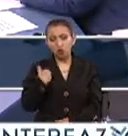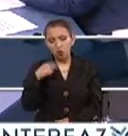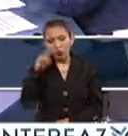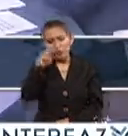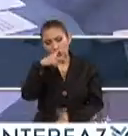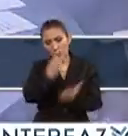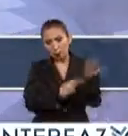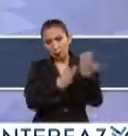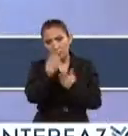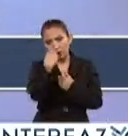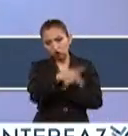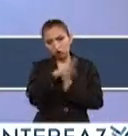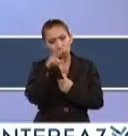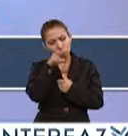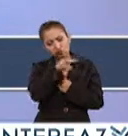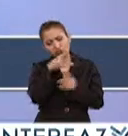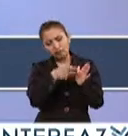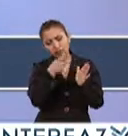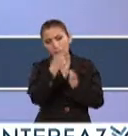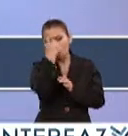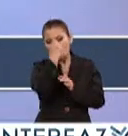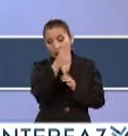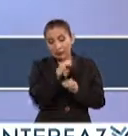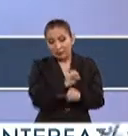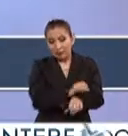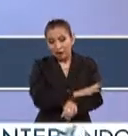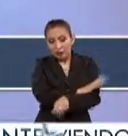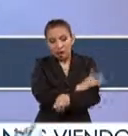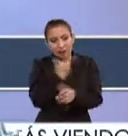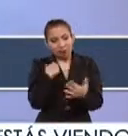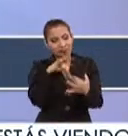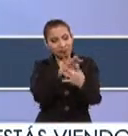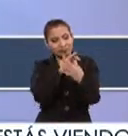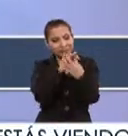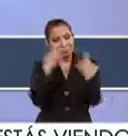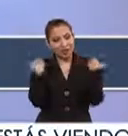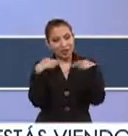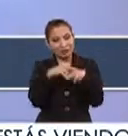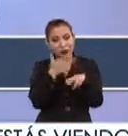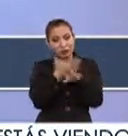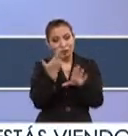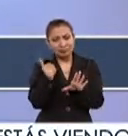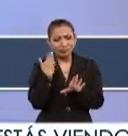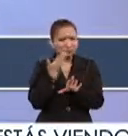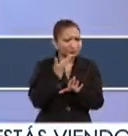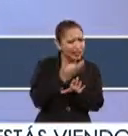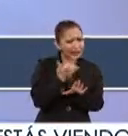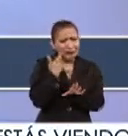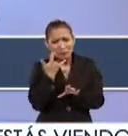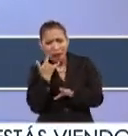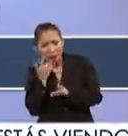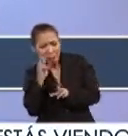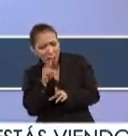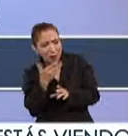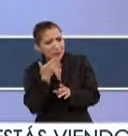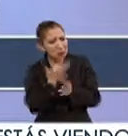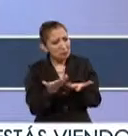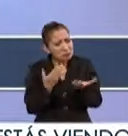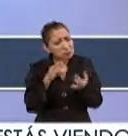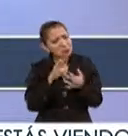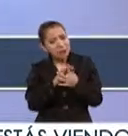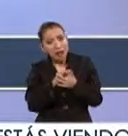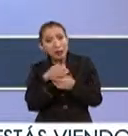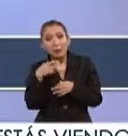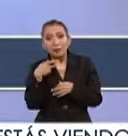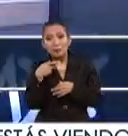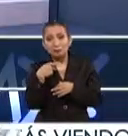apreciar programas y sí, una de las principales emociones es la empatía de los maestros. Son muy empáticos, muy agradables. Somos empáticos, pero